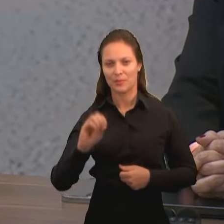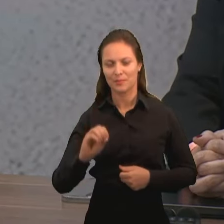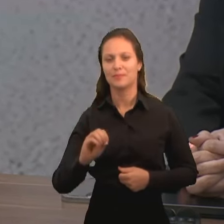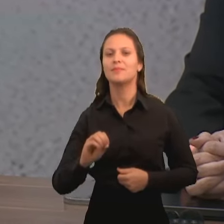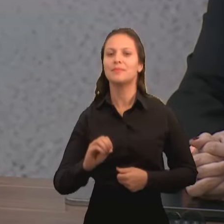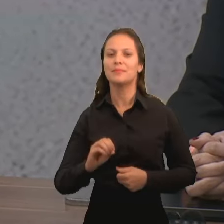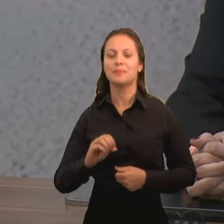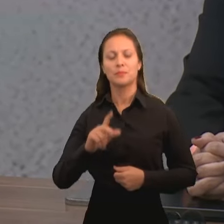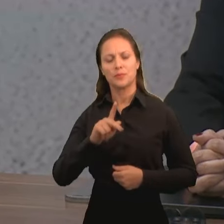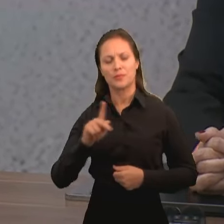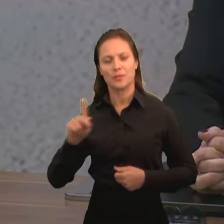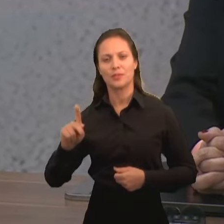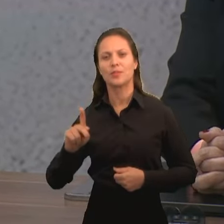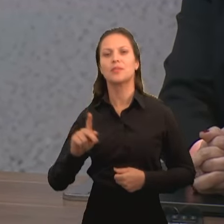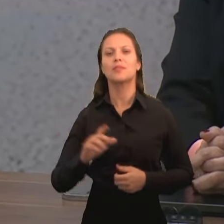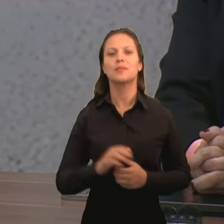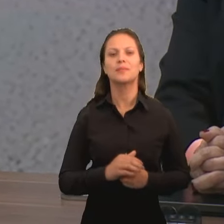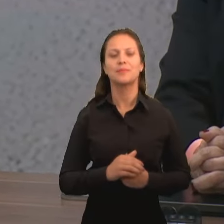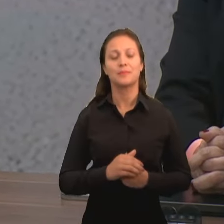Caumón, la profesora Laura